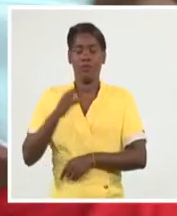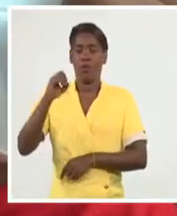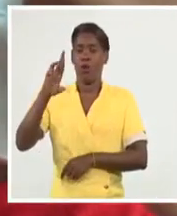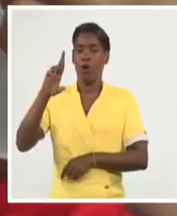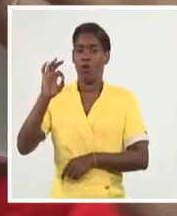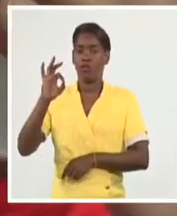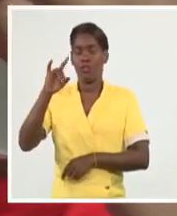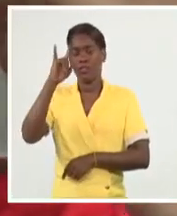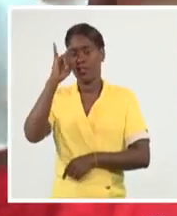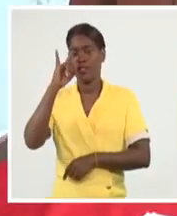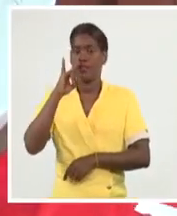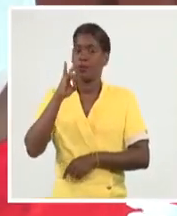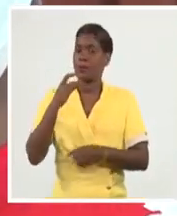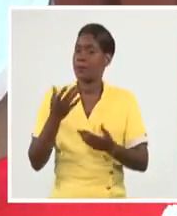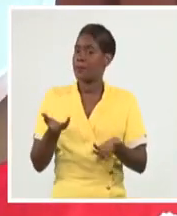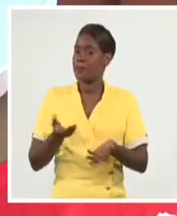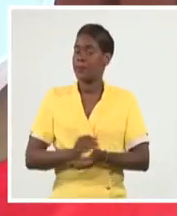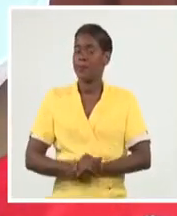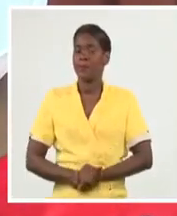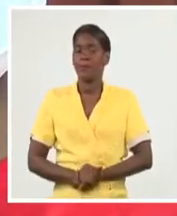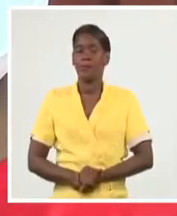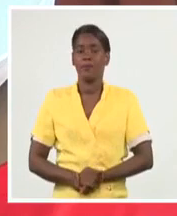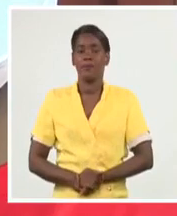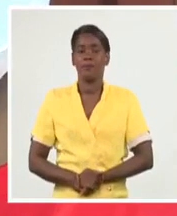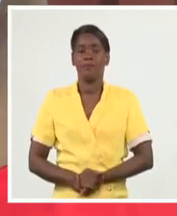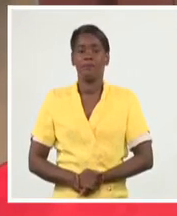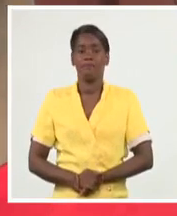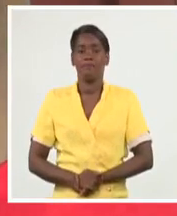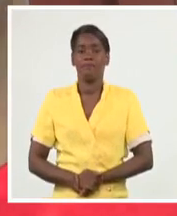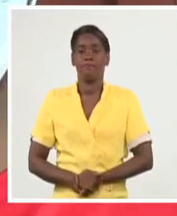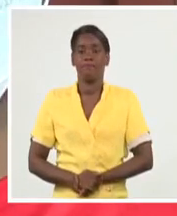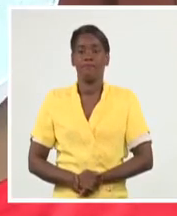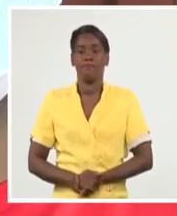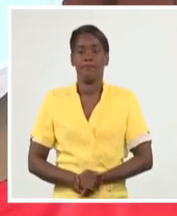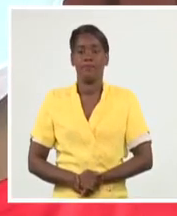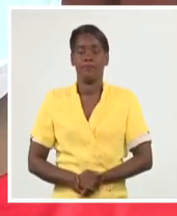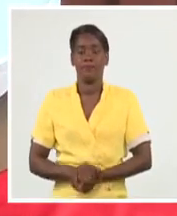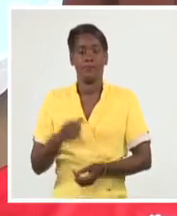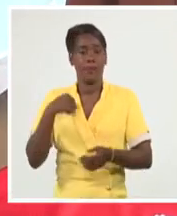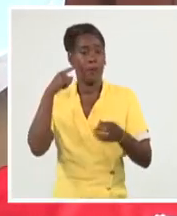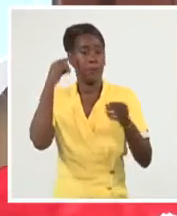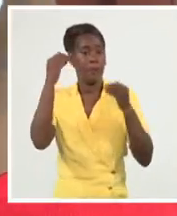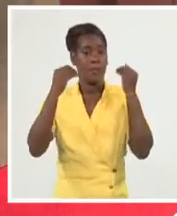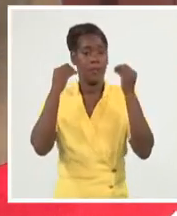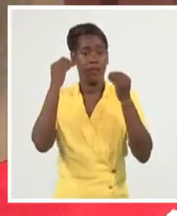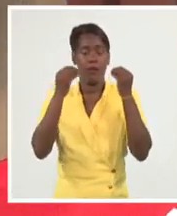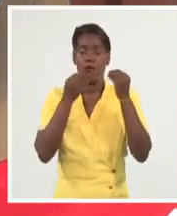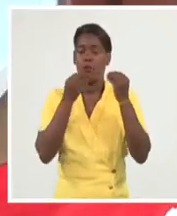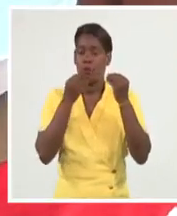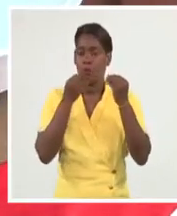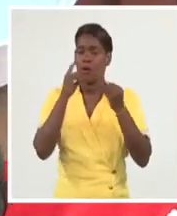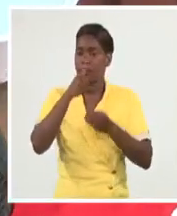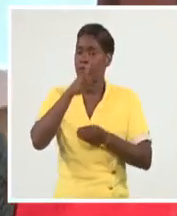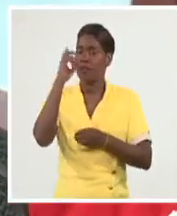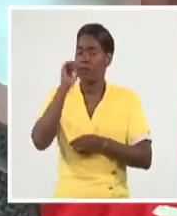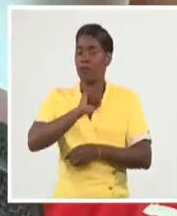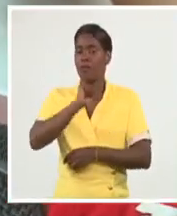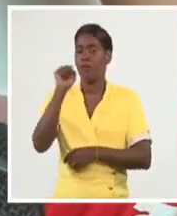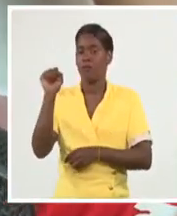Estamos pensando con... Estamos buscando a ver cómo podemos llegar en óptimas condiciones y si